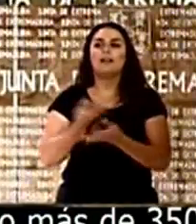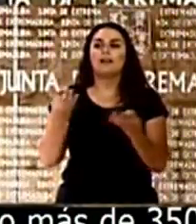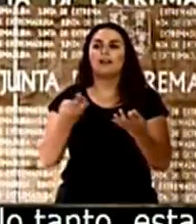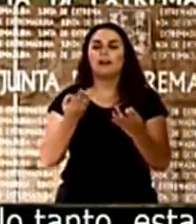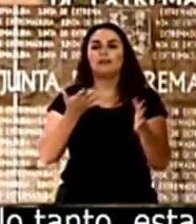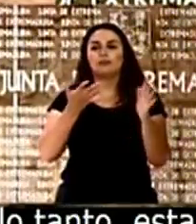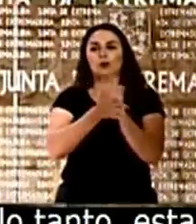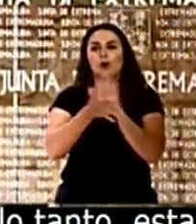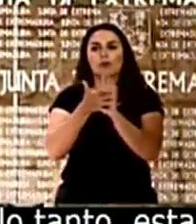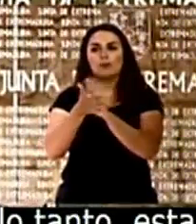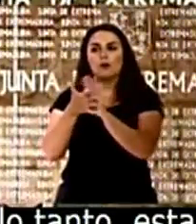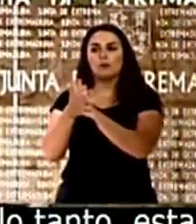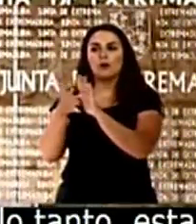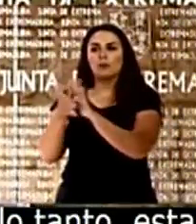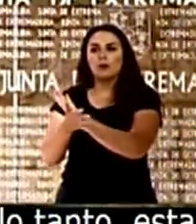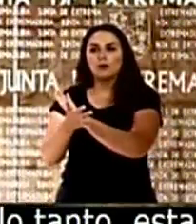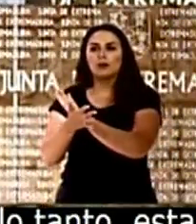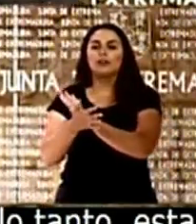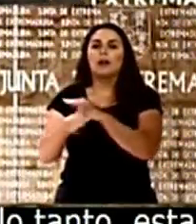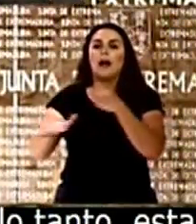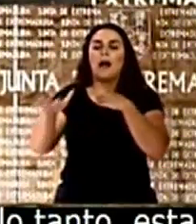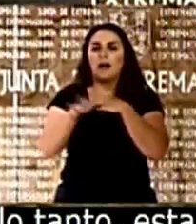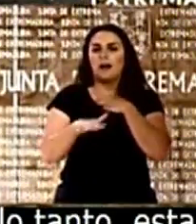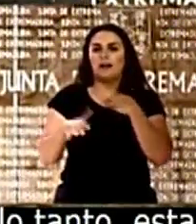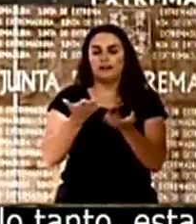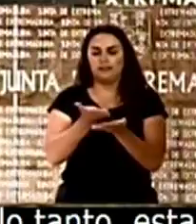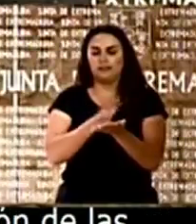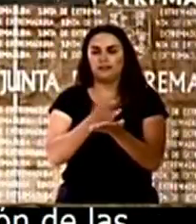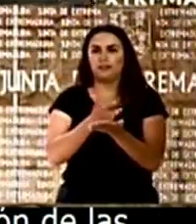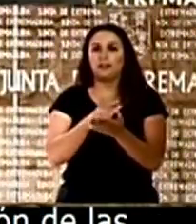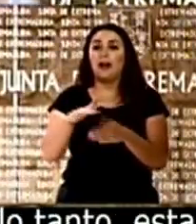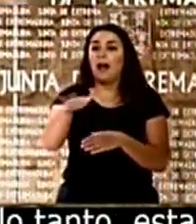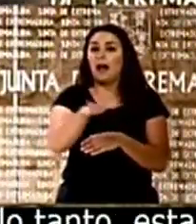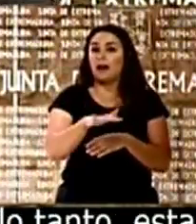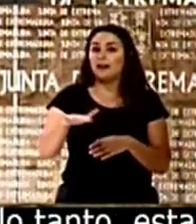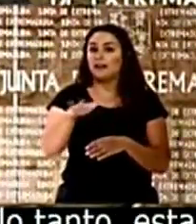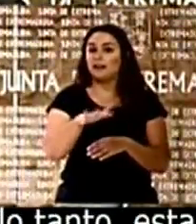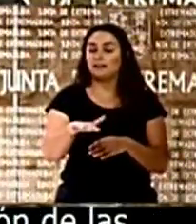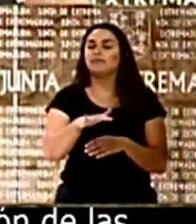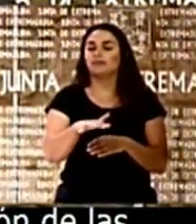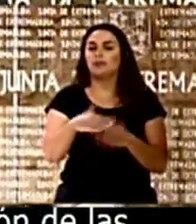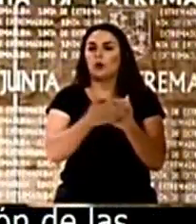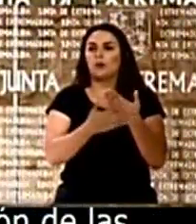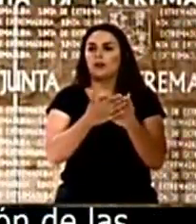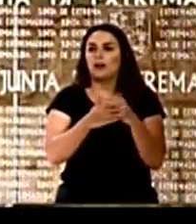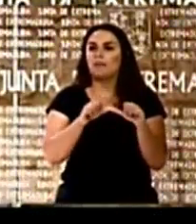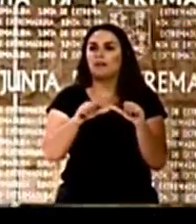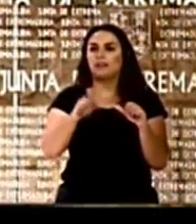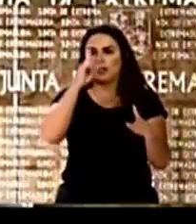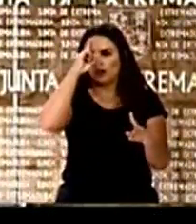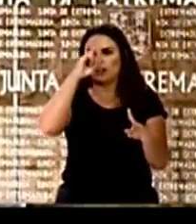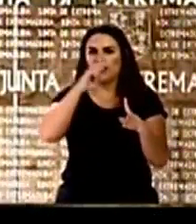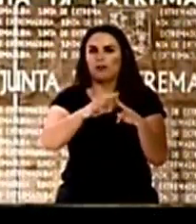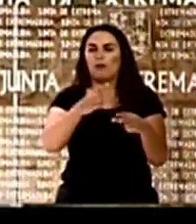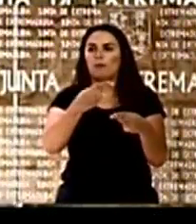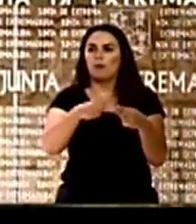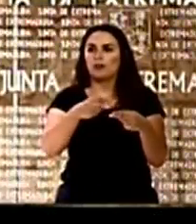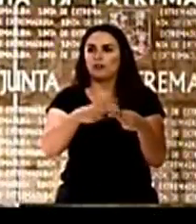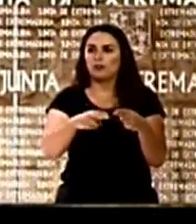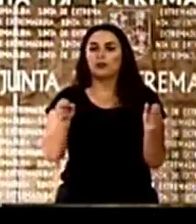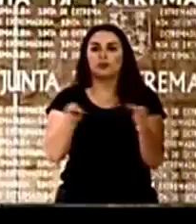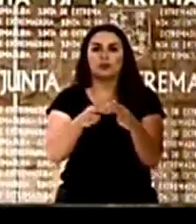definición de las siguientes áreas de intervención. Áreas de intervención a partir de esa gobernanza y con objetivos políticos,